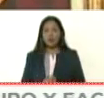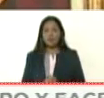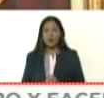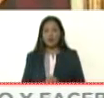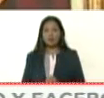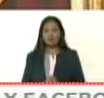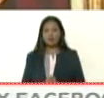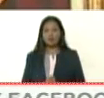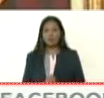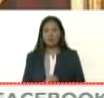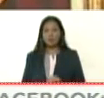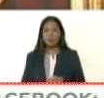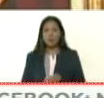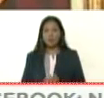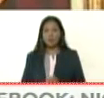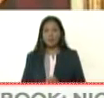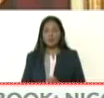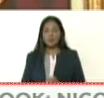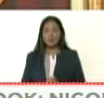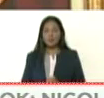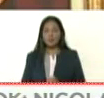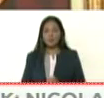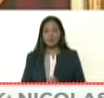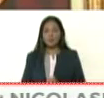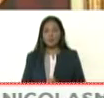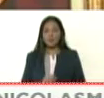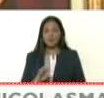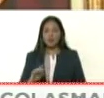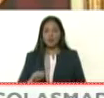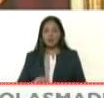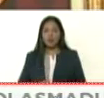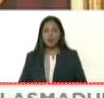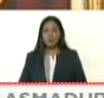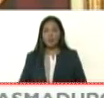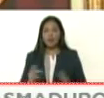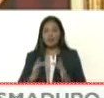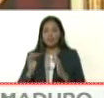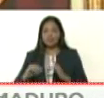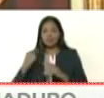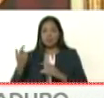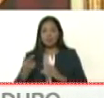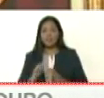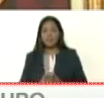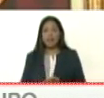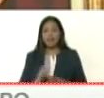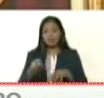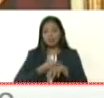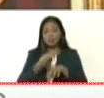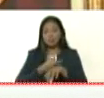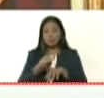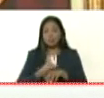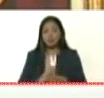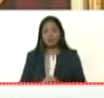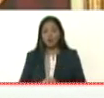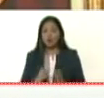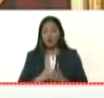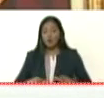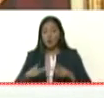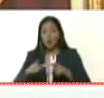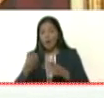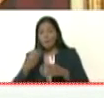en esta materia. Vamos a hacer un pase al Estado Lara, ya está la gobernadora Carmen Teresa Meléndez